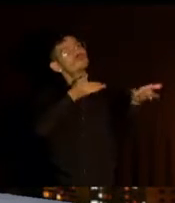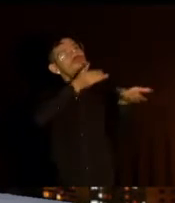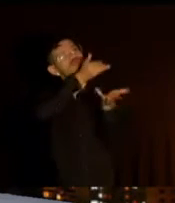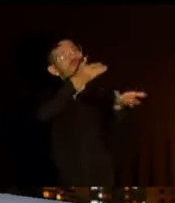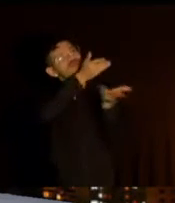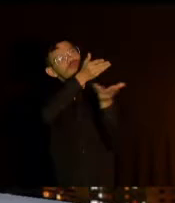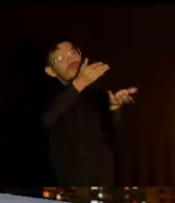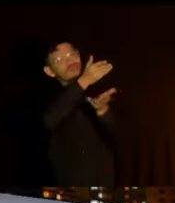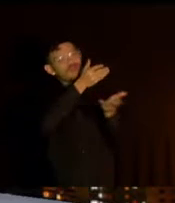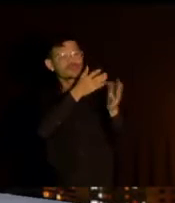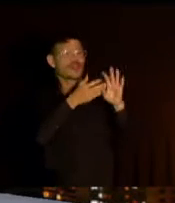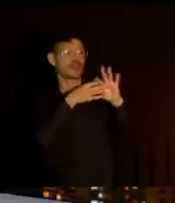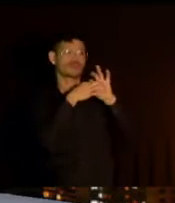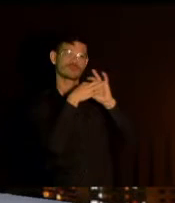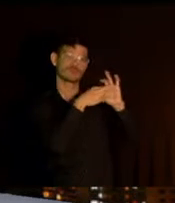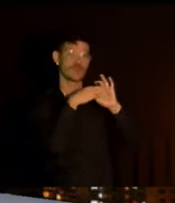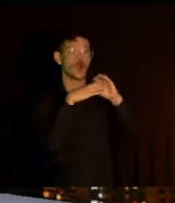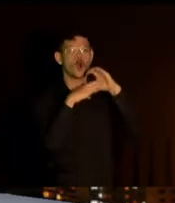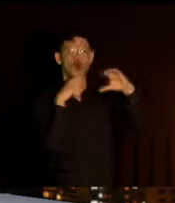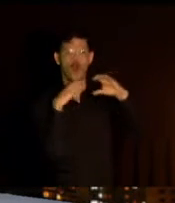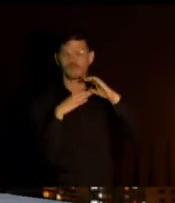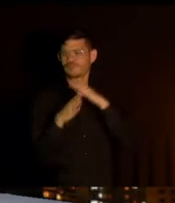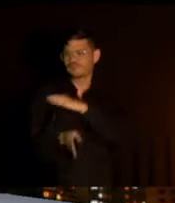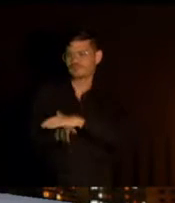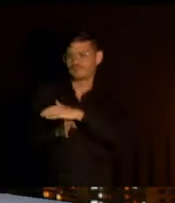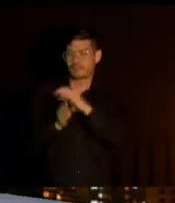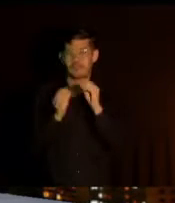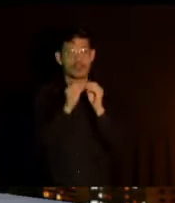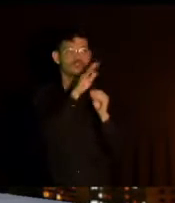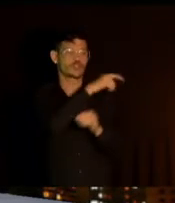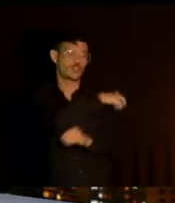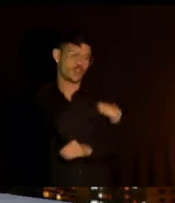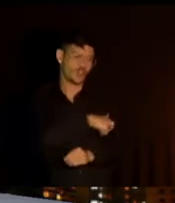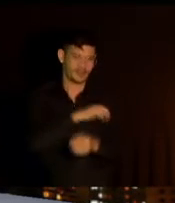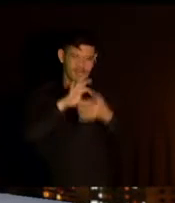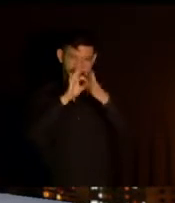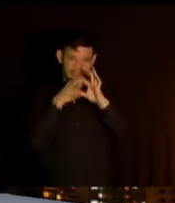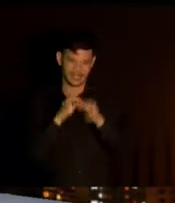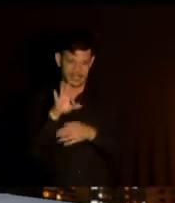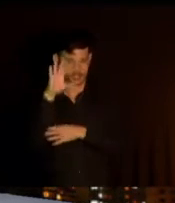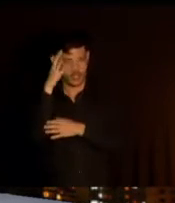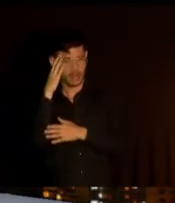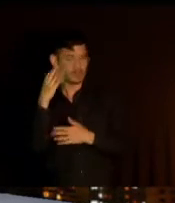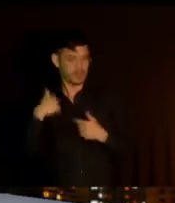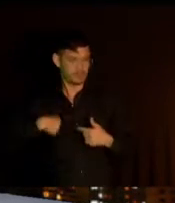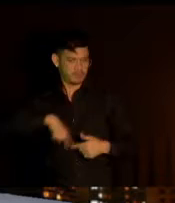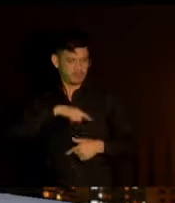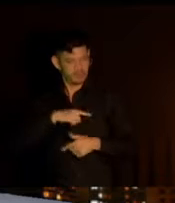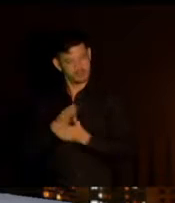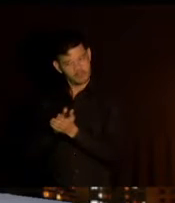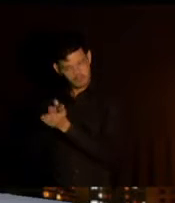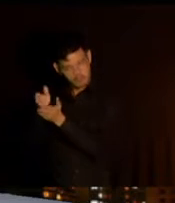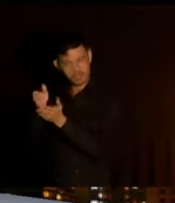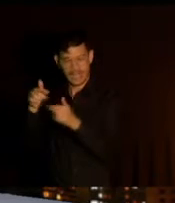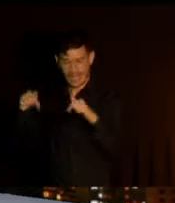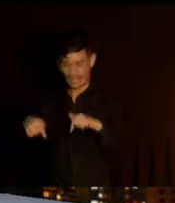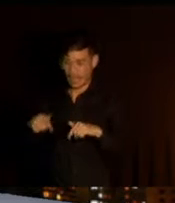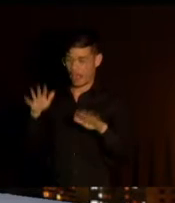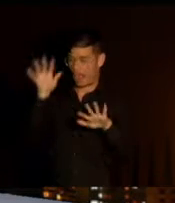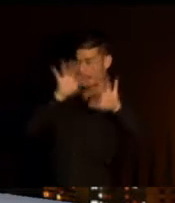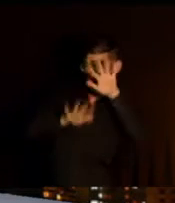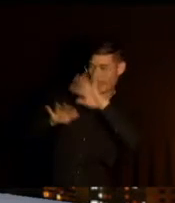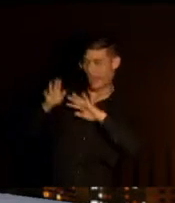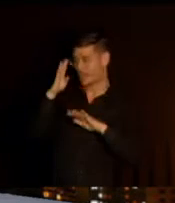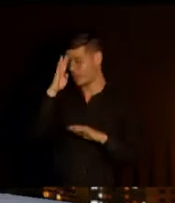deportistas paralímpicos, con el Comité Paralímpico Colombiano, y nosotros seguiremos despejando aquí dudas que nos están llegando a través de